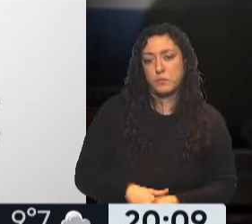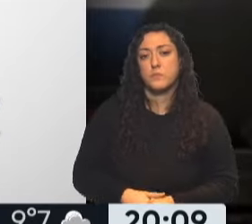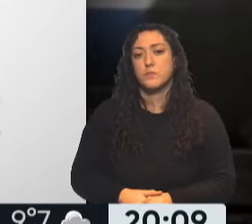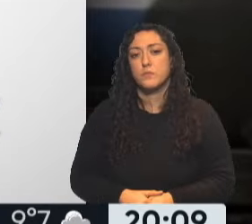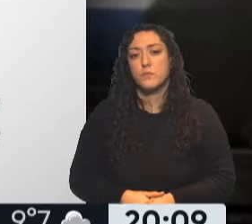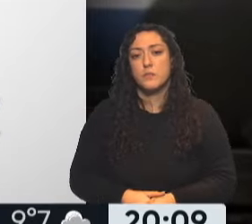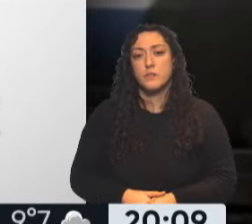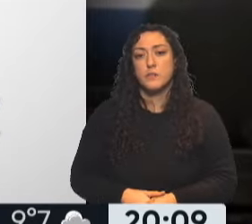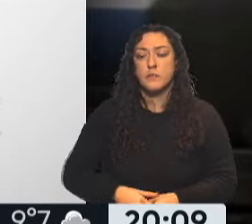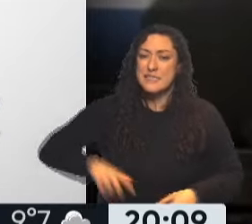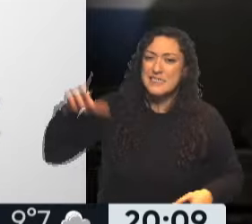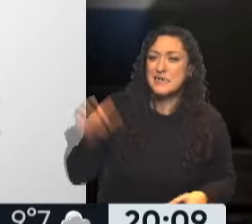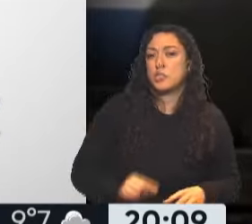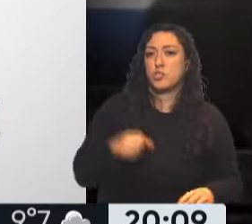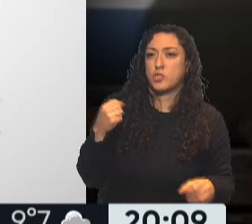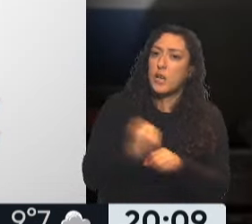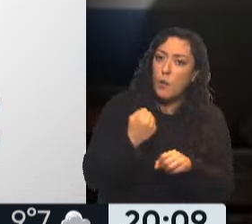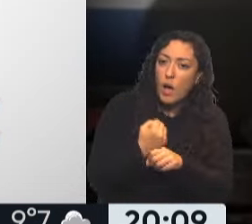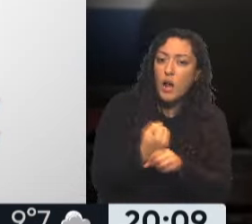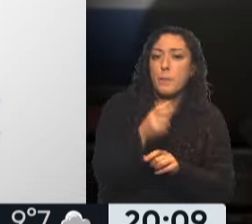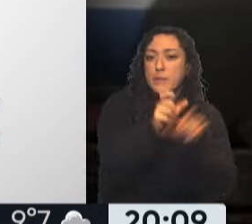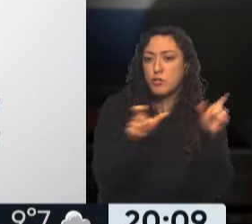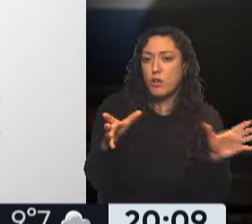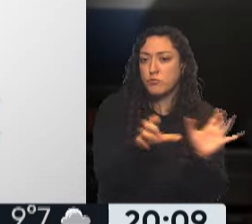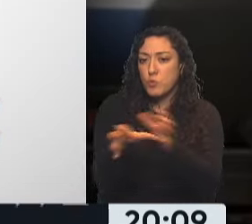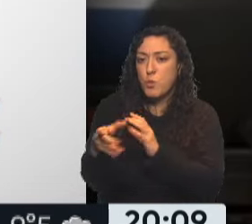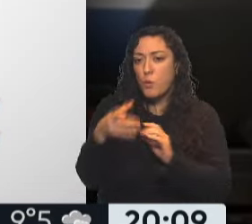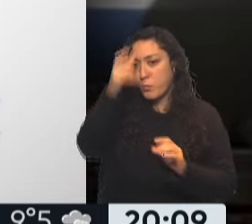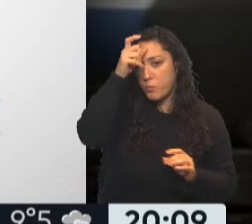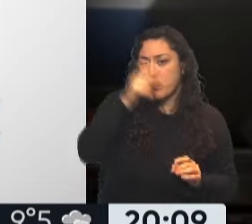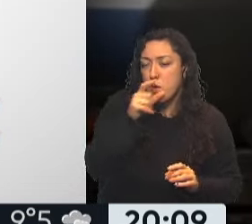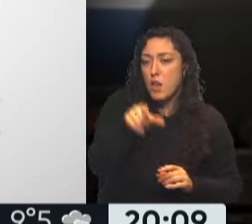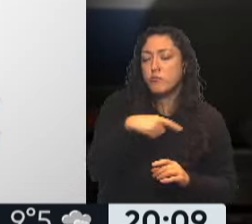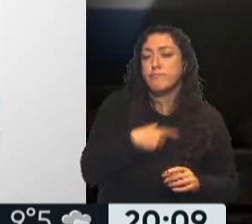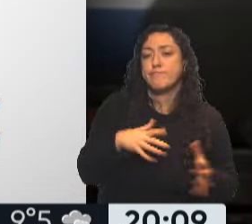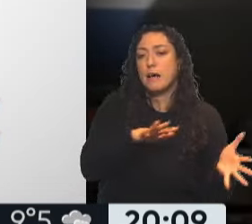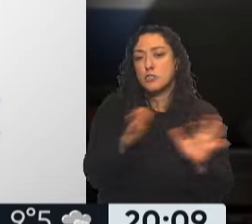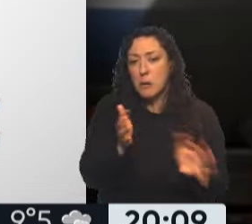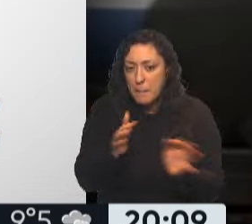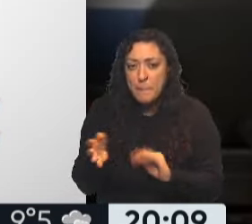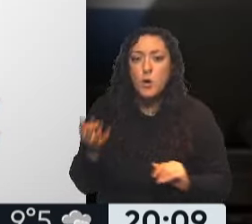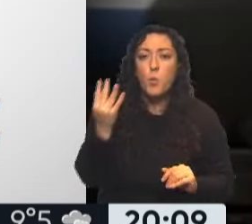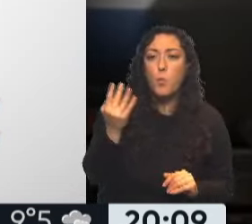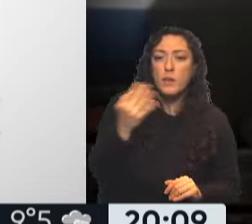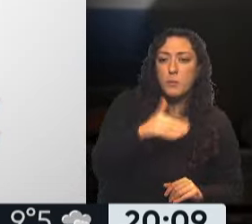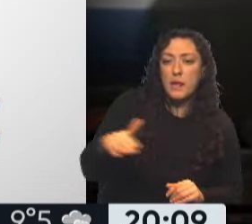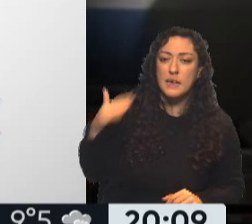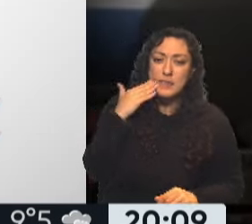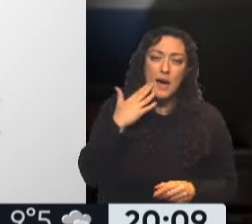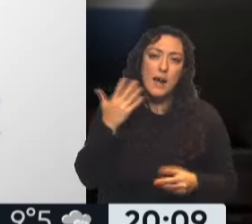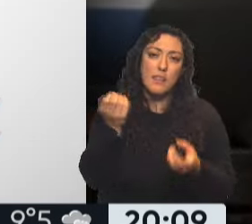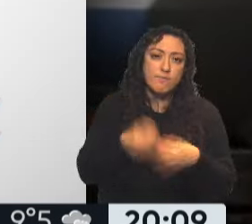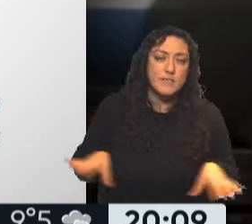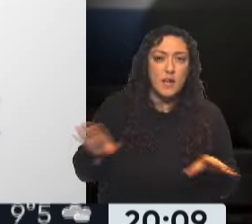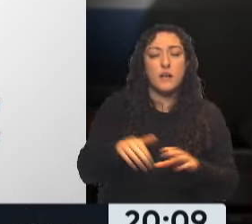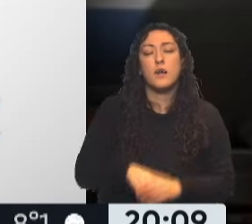el trabajo intenso de los bomberos un incendio que comenzó alrededor de las 4:30 de